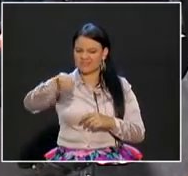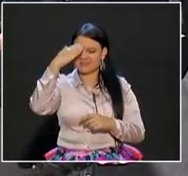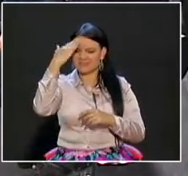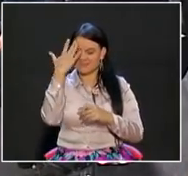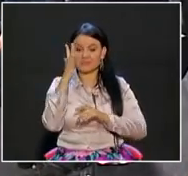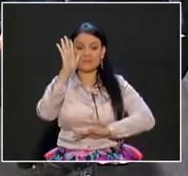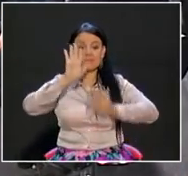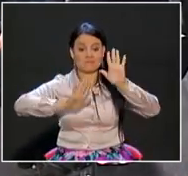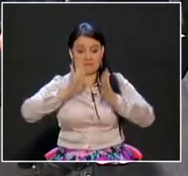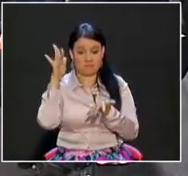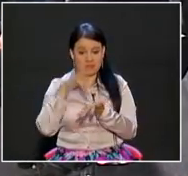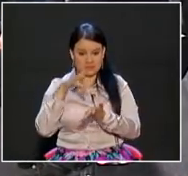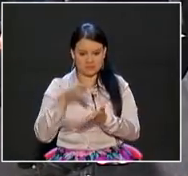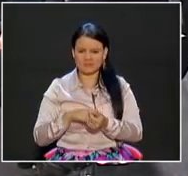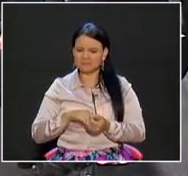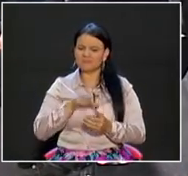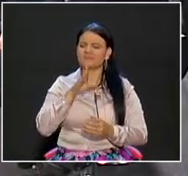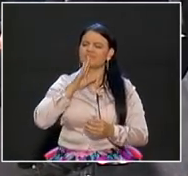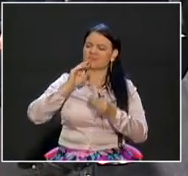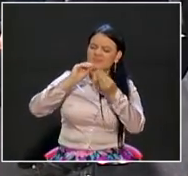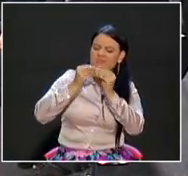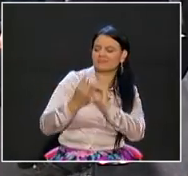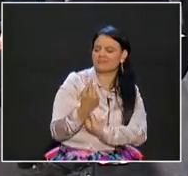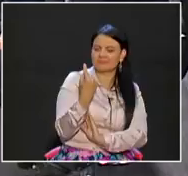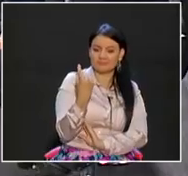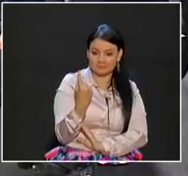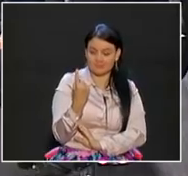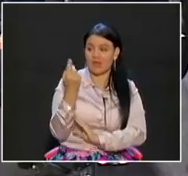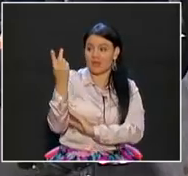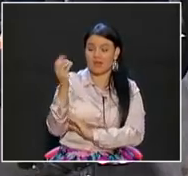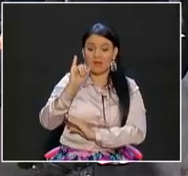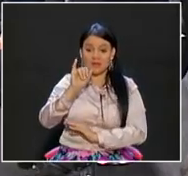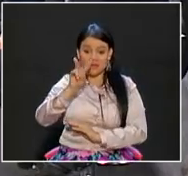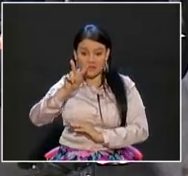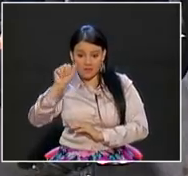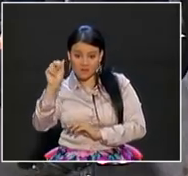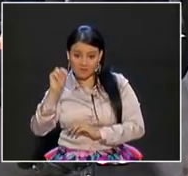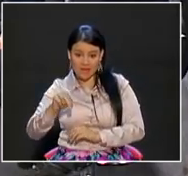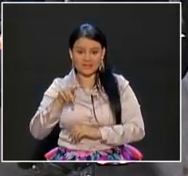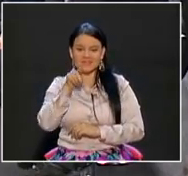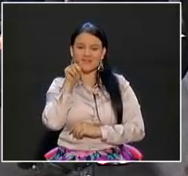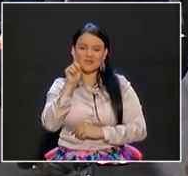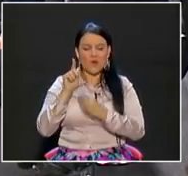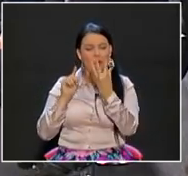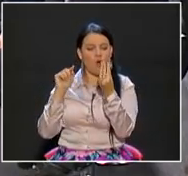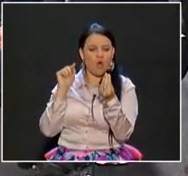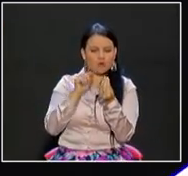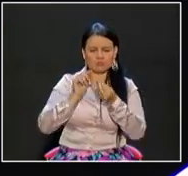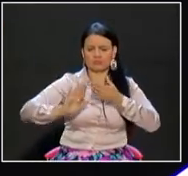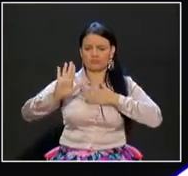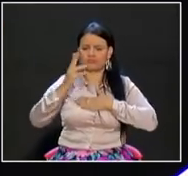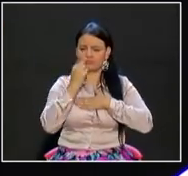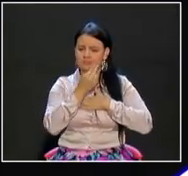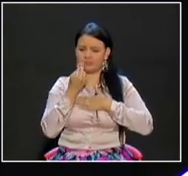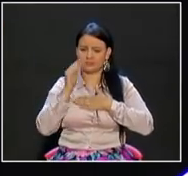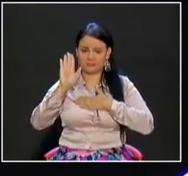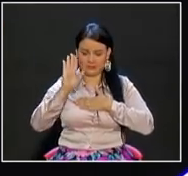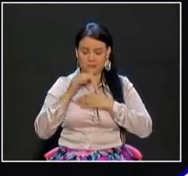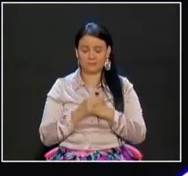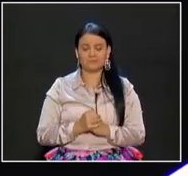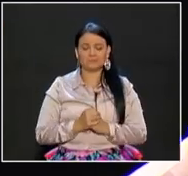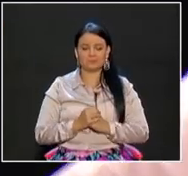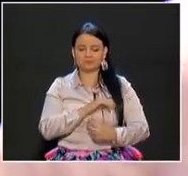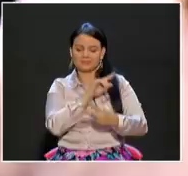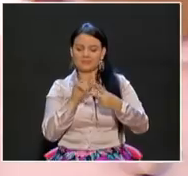participar en la posición número uno va a estar y van mauricio pérez al azar del movimiento compromiso ciudadano en el puesto número